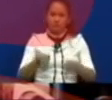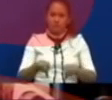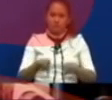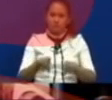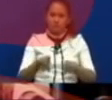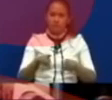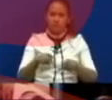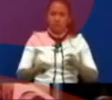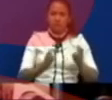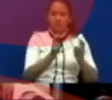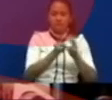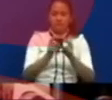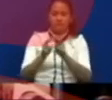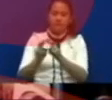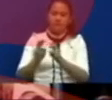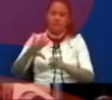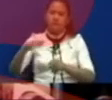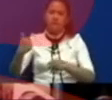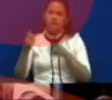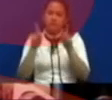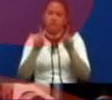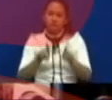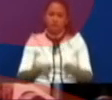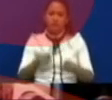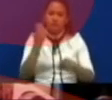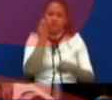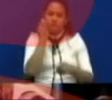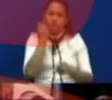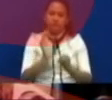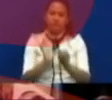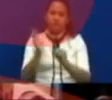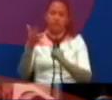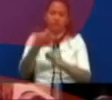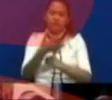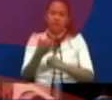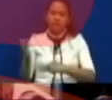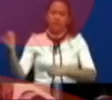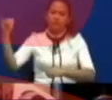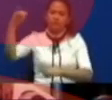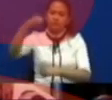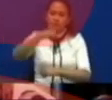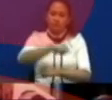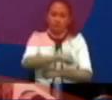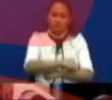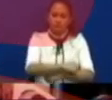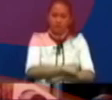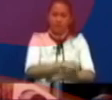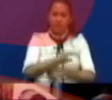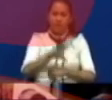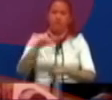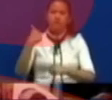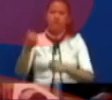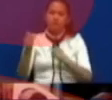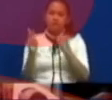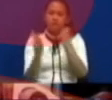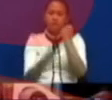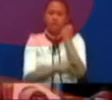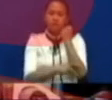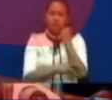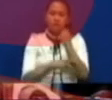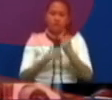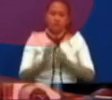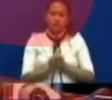contactos de los casos importados o que llegaron ellos mismos de otros países con